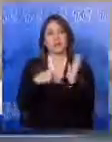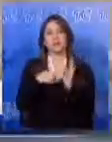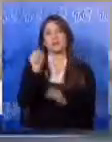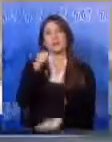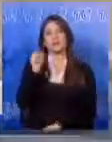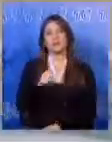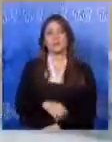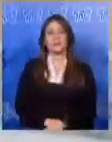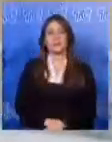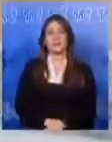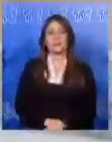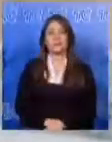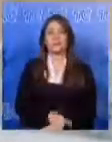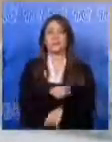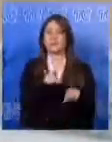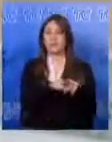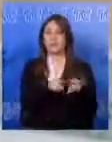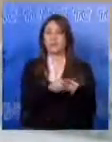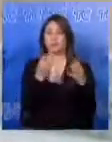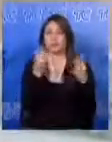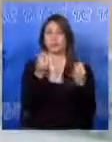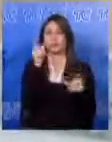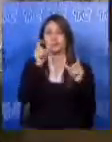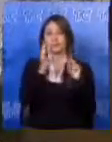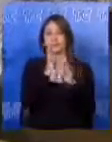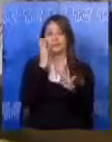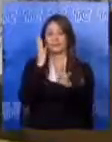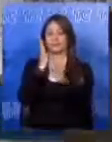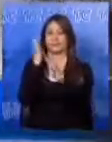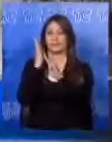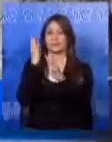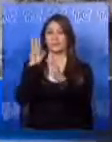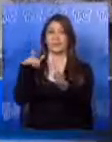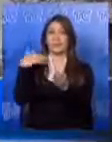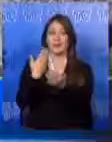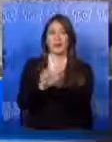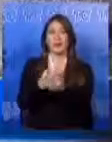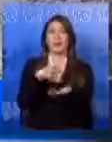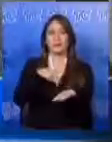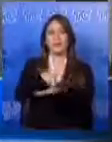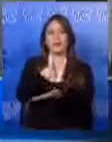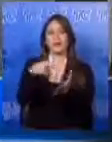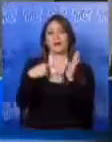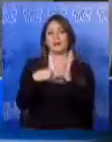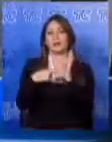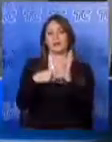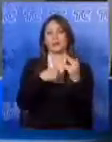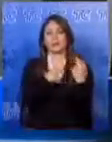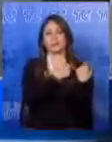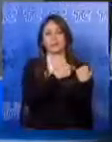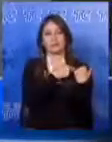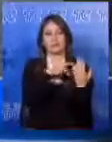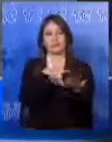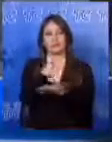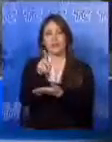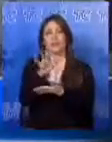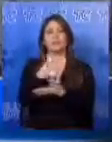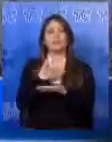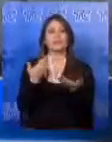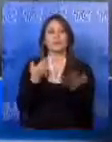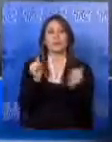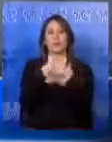así. Como ella, miles de ciudadanos se hicieron presentes para cumplir con su responsabilidad tributaria con la